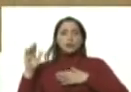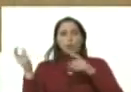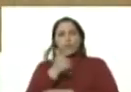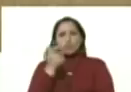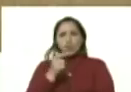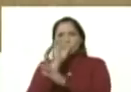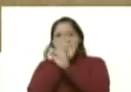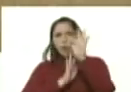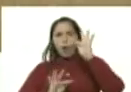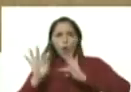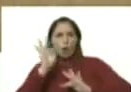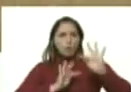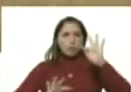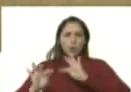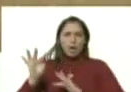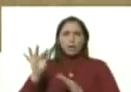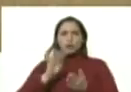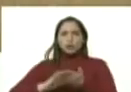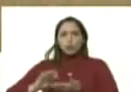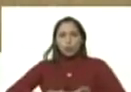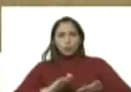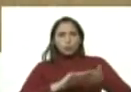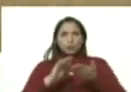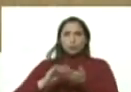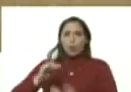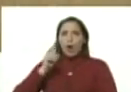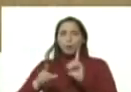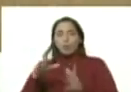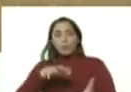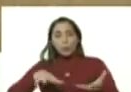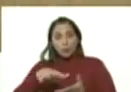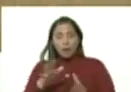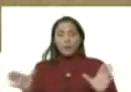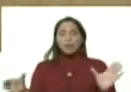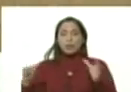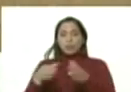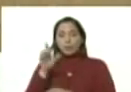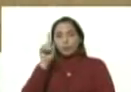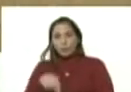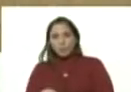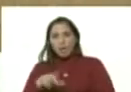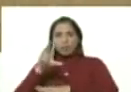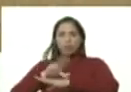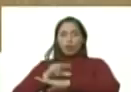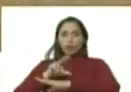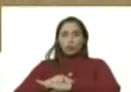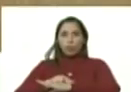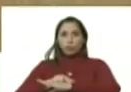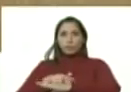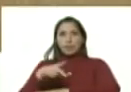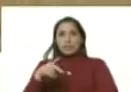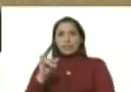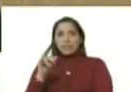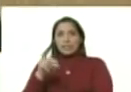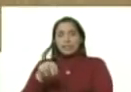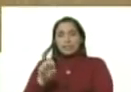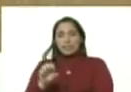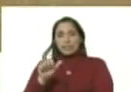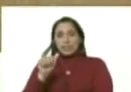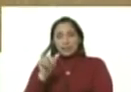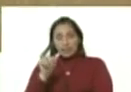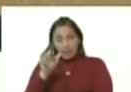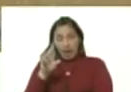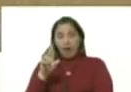la resolución de algunos nudos críticos. Nos reunimos con el doctor Pino Arlacchi, que es asesor de nuestro